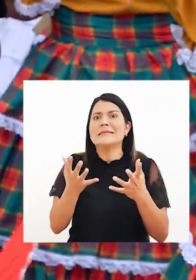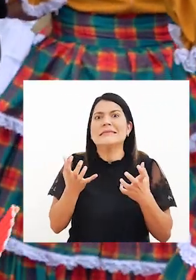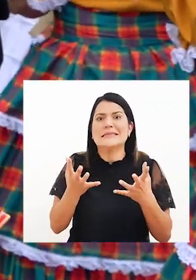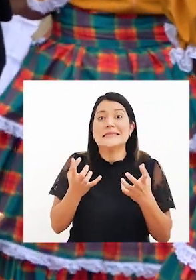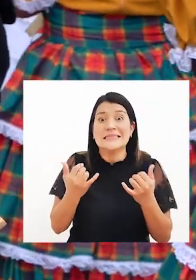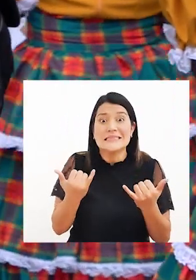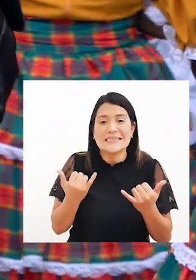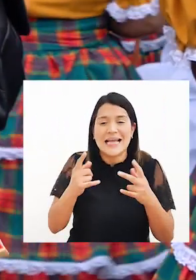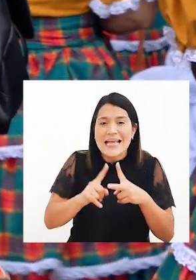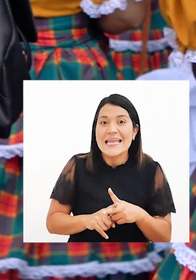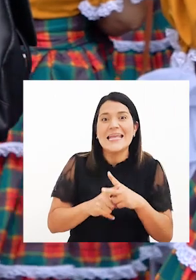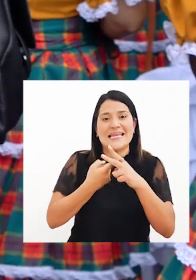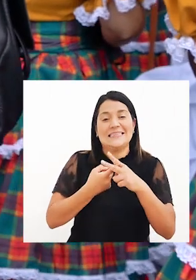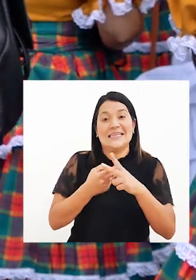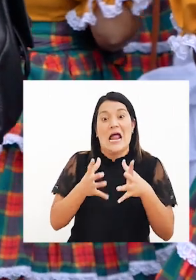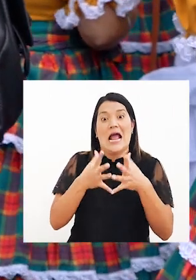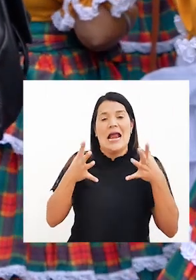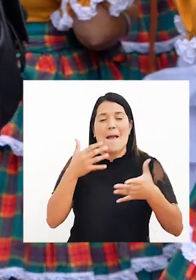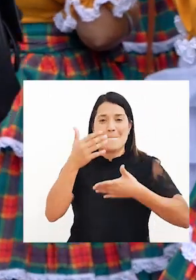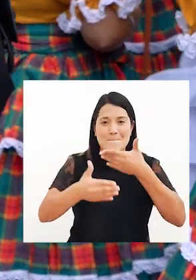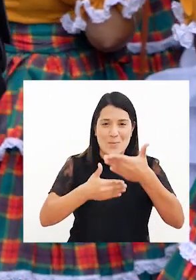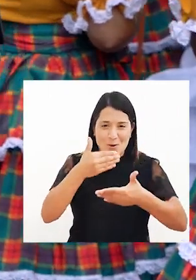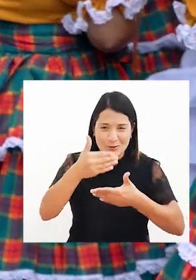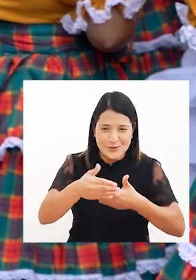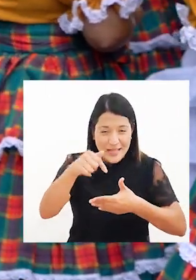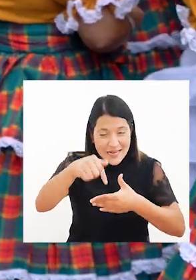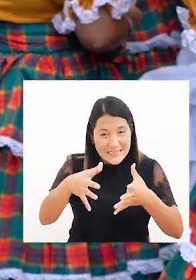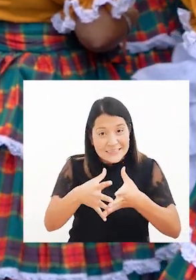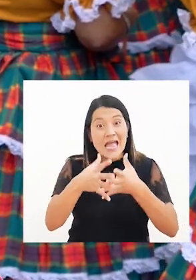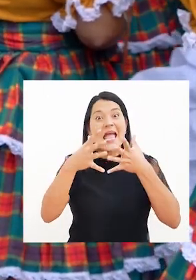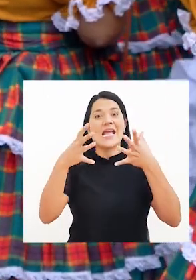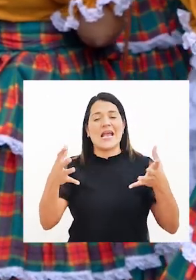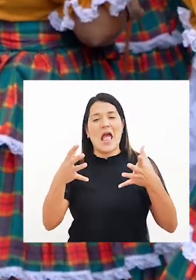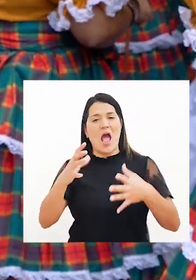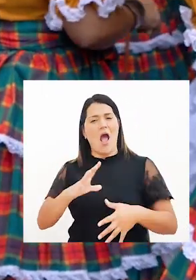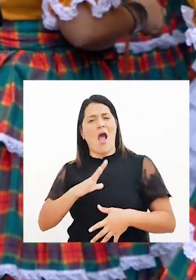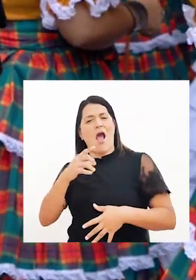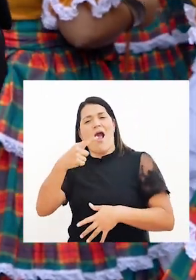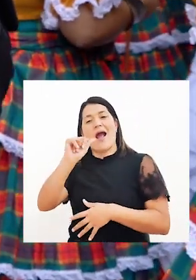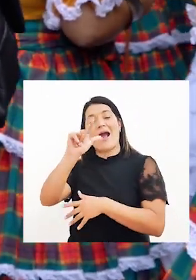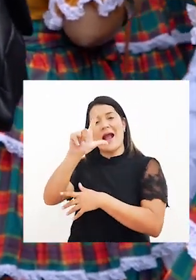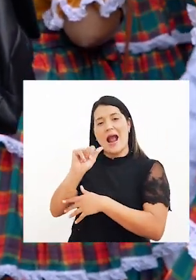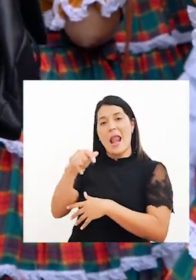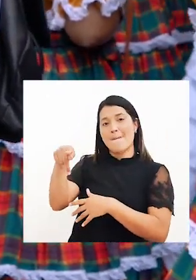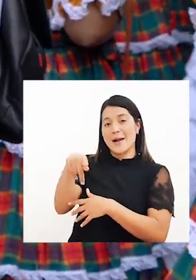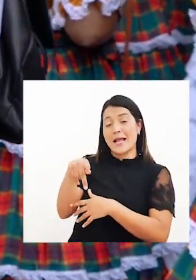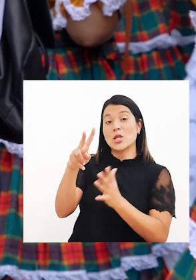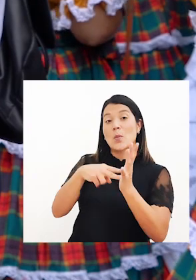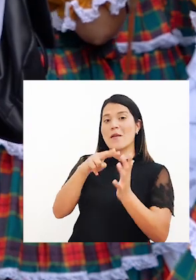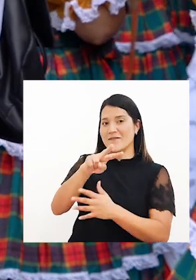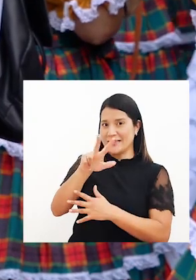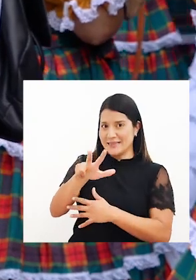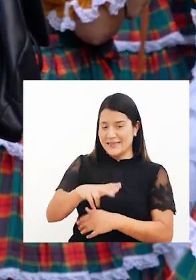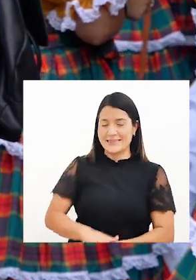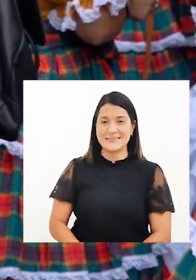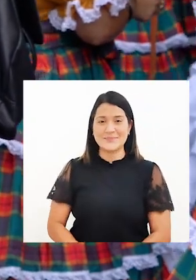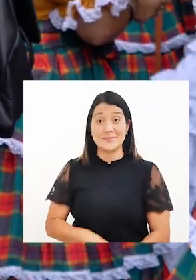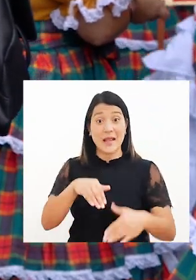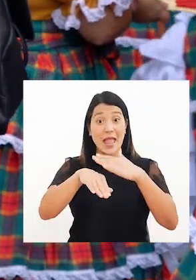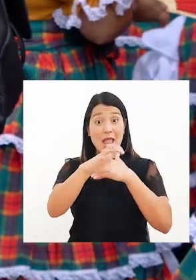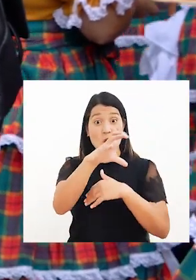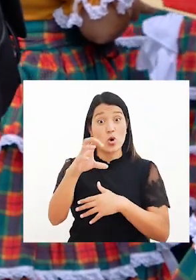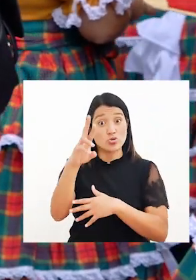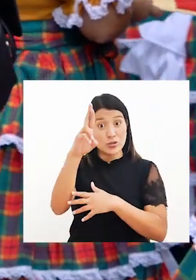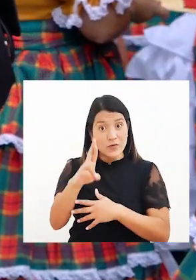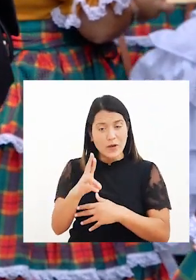de iniciar este gran proceso en este gran Gala Parade 2023. A nivel nacional,